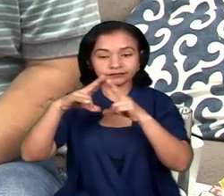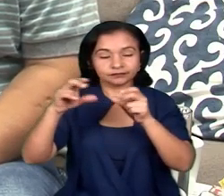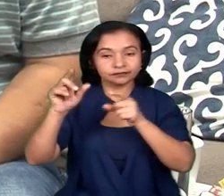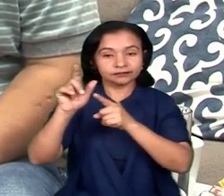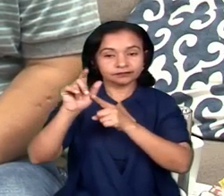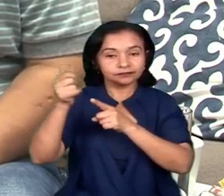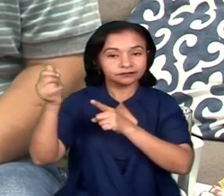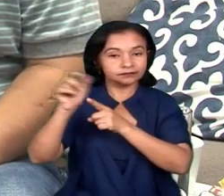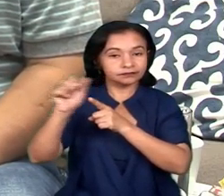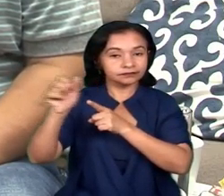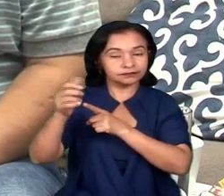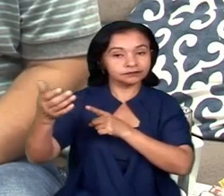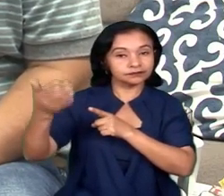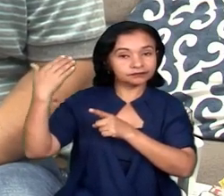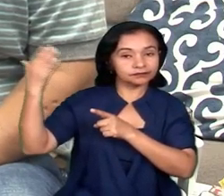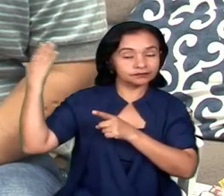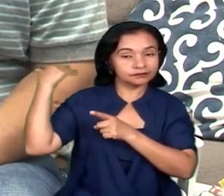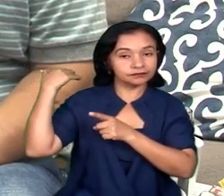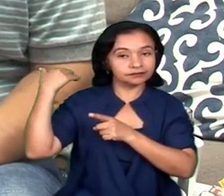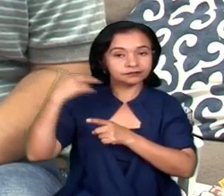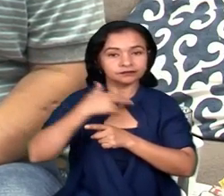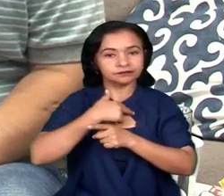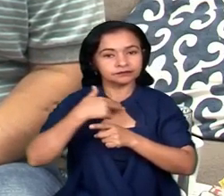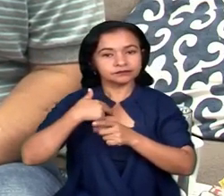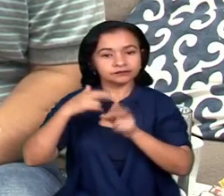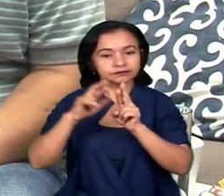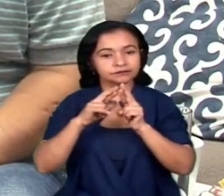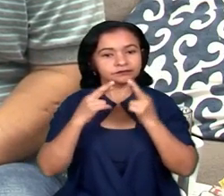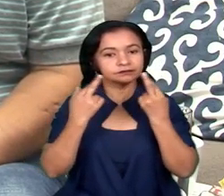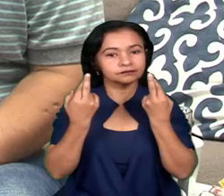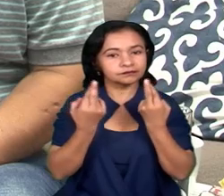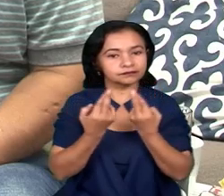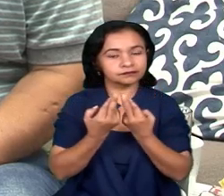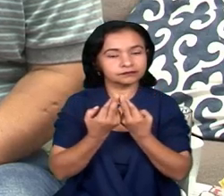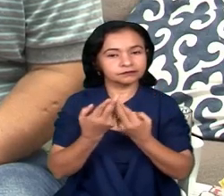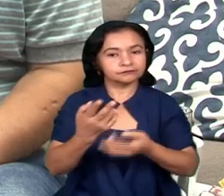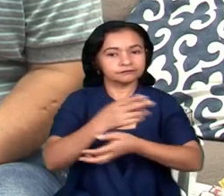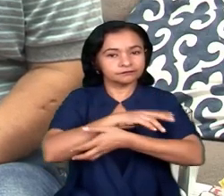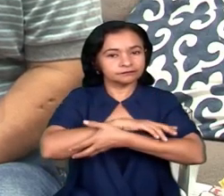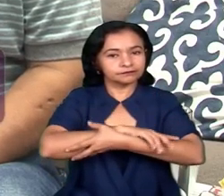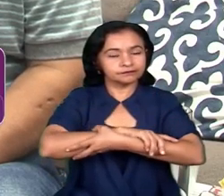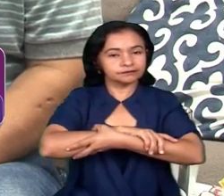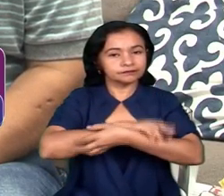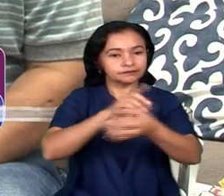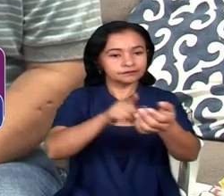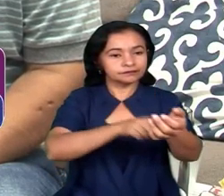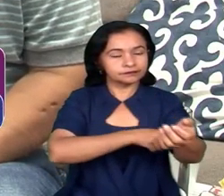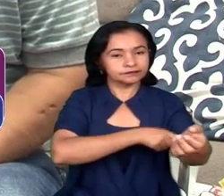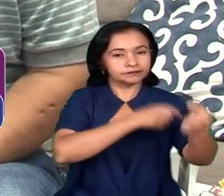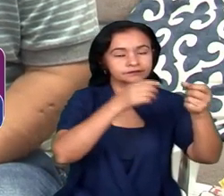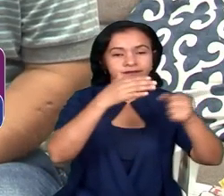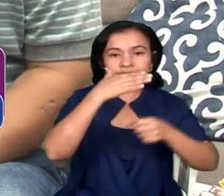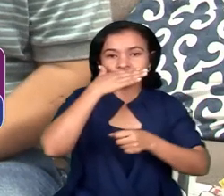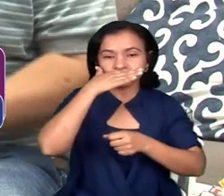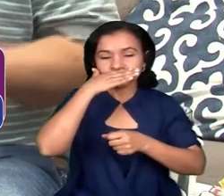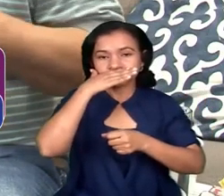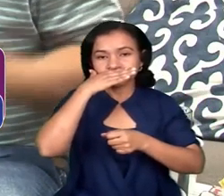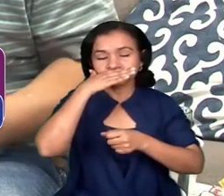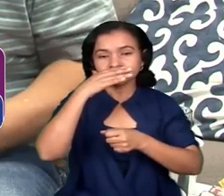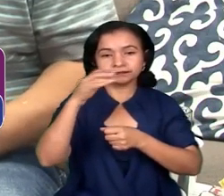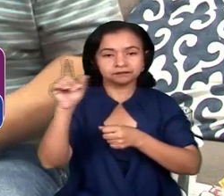meses, que al final pues ha venido a reunirlos a los compañeros y hermanos sandinistas,